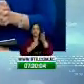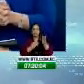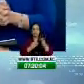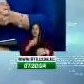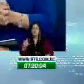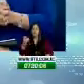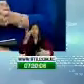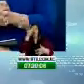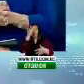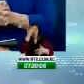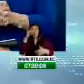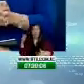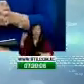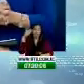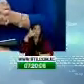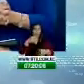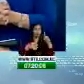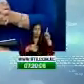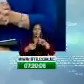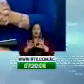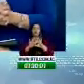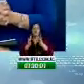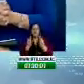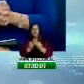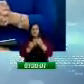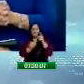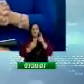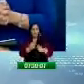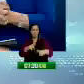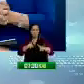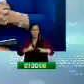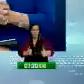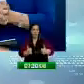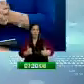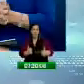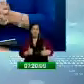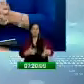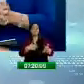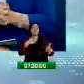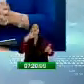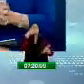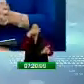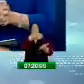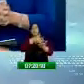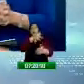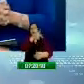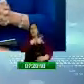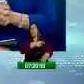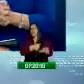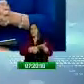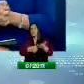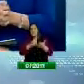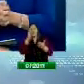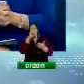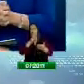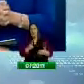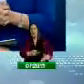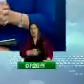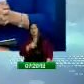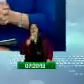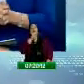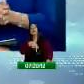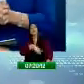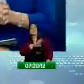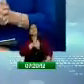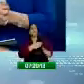equipos, que están conformados por un médico y un auxiliar de enfermería, vayan al domicilio de la persona que está con sintomatología o